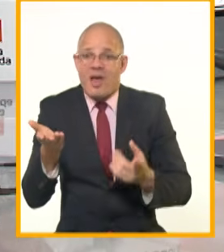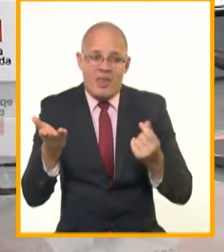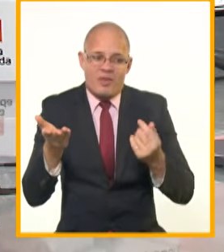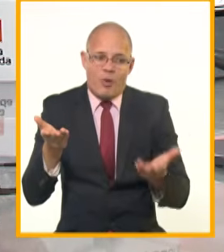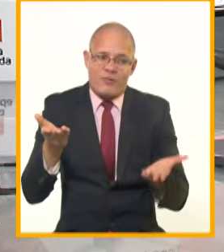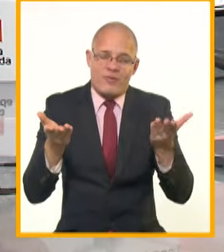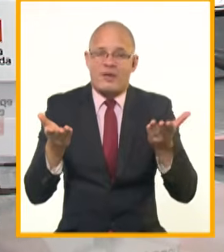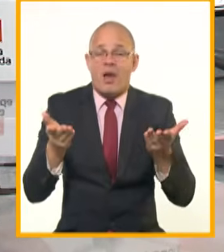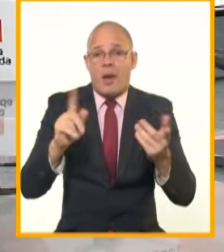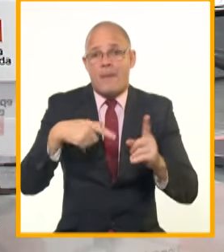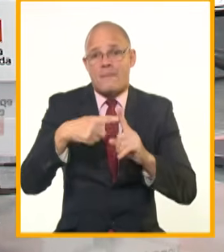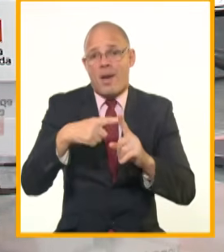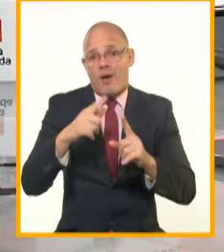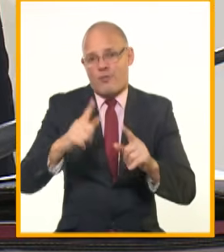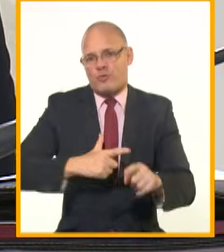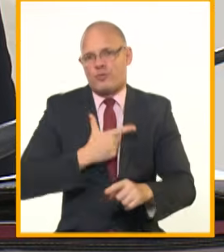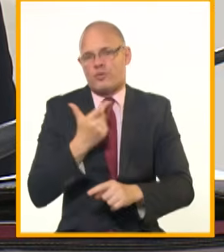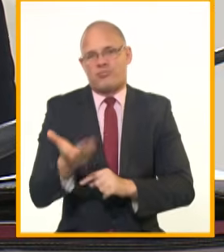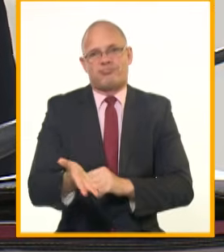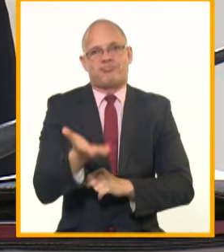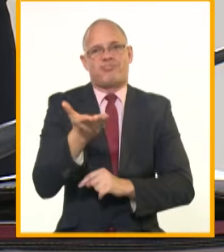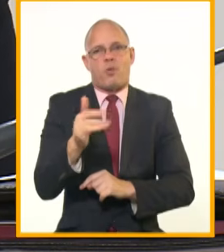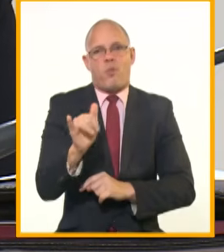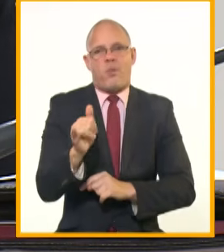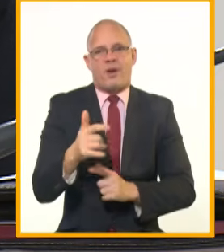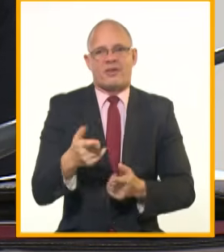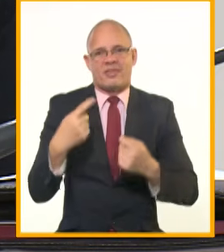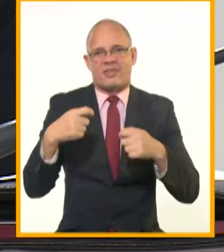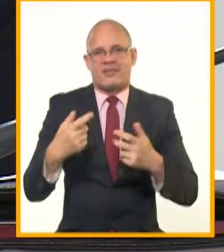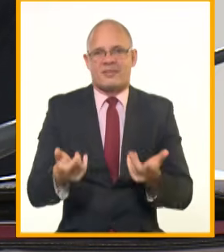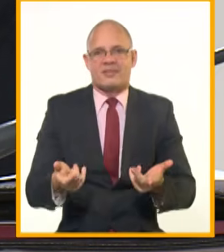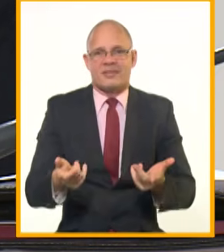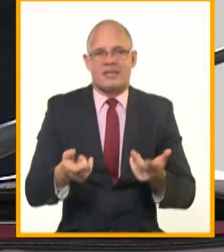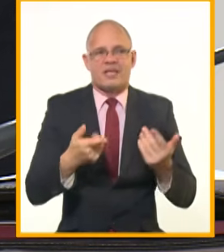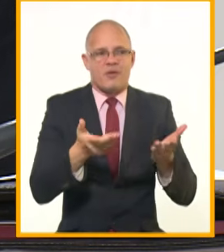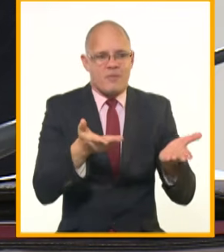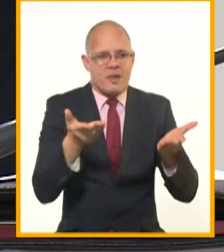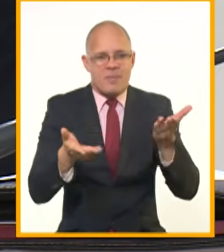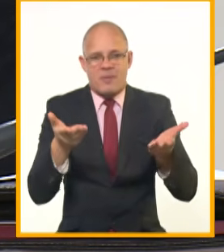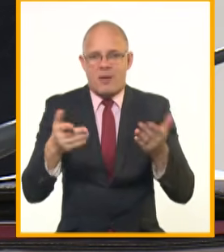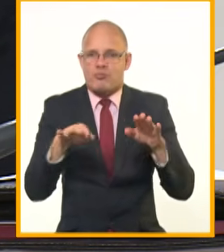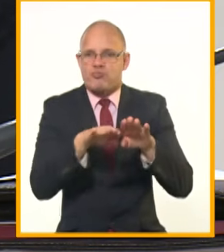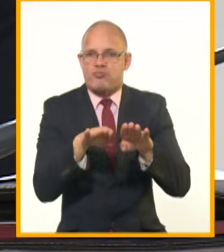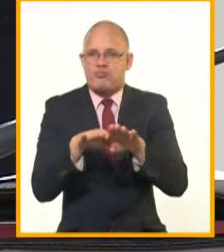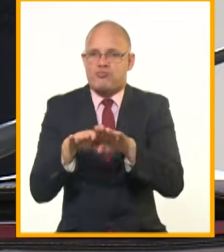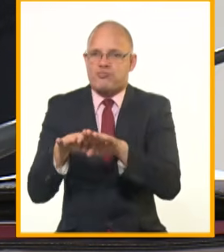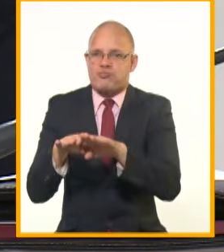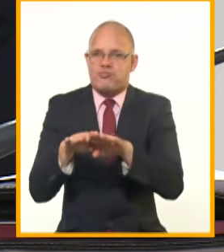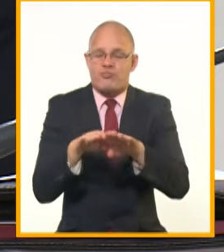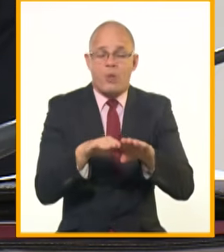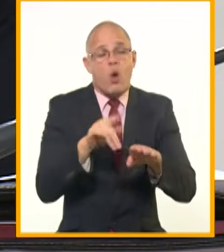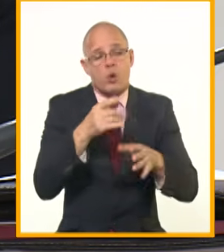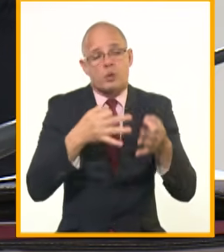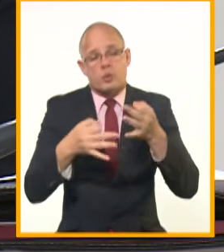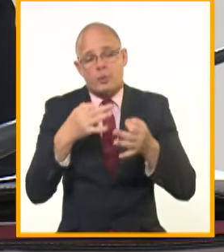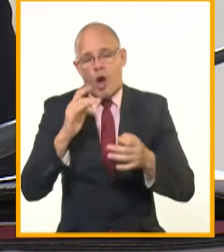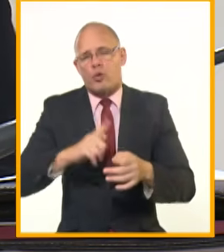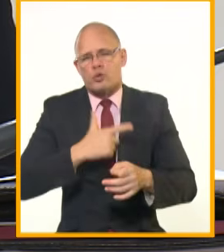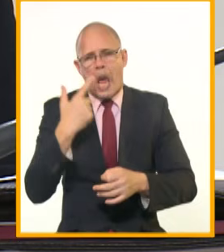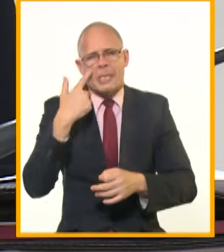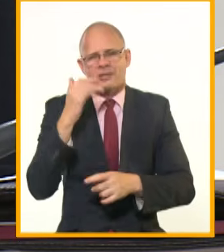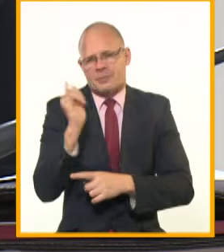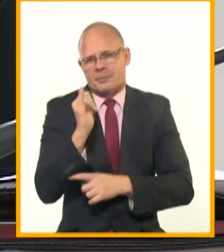como elemento clave en esa creación de la identidad de cada uno de los territorios. De la cultura usted hablaba y yo les propongo que veamos